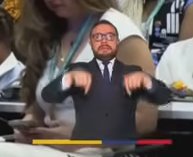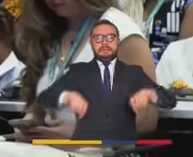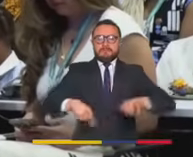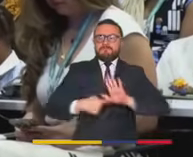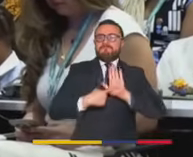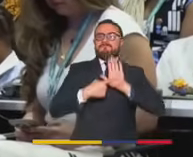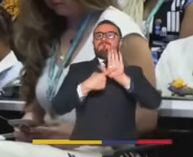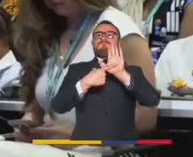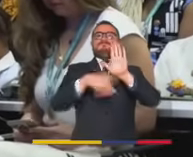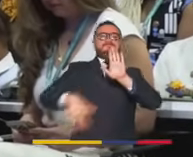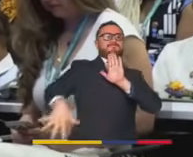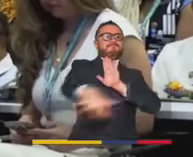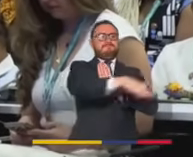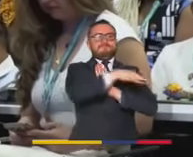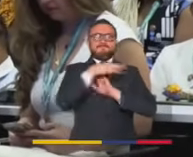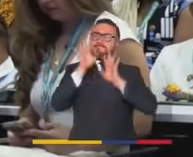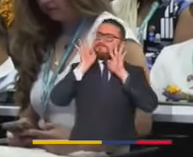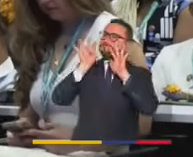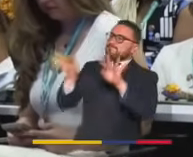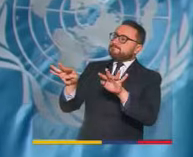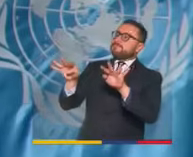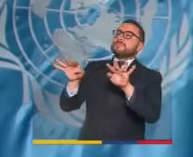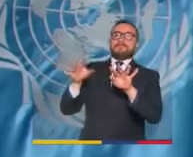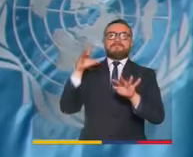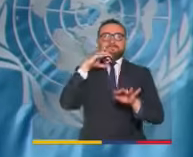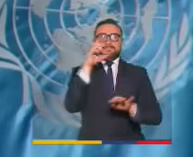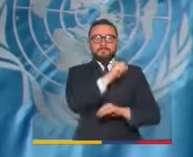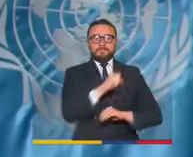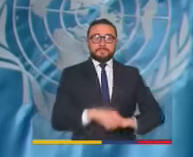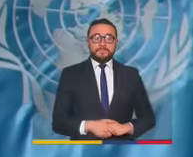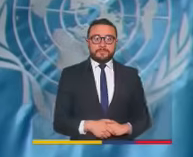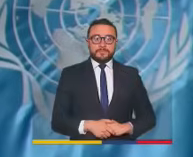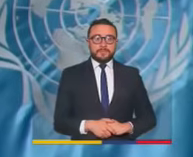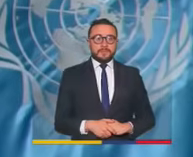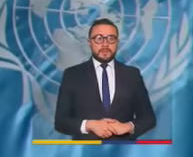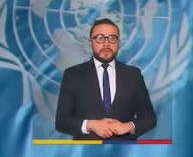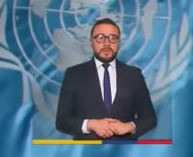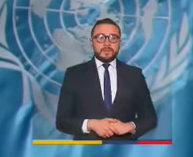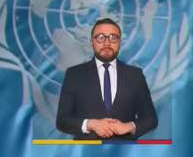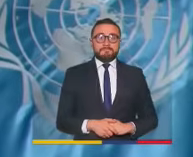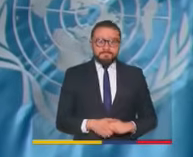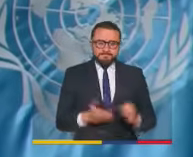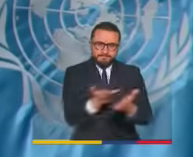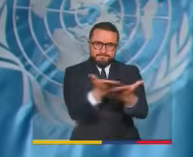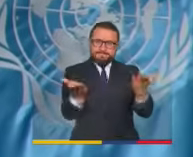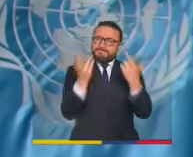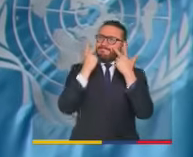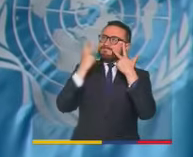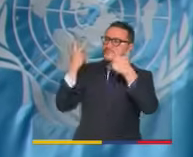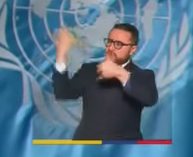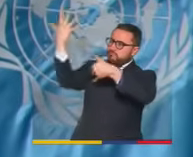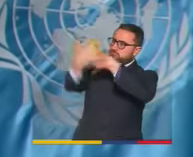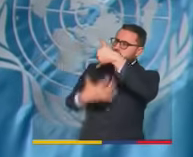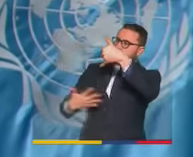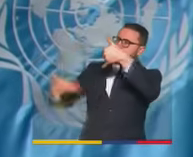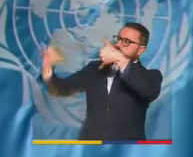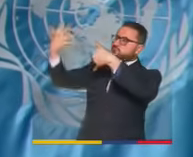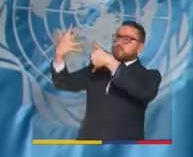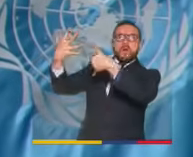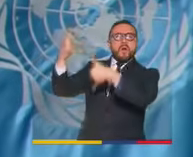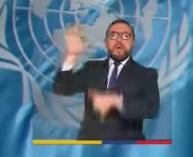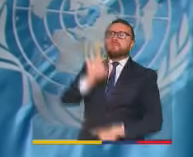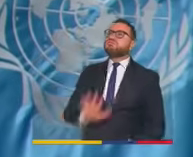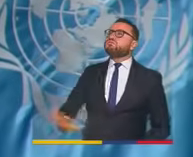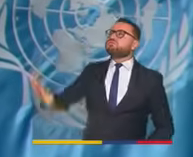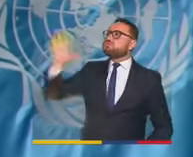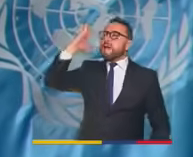Como ustedes habrán visto, este es el país de la belleza.